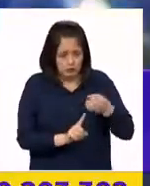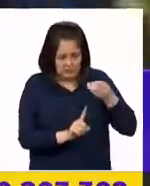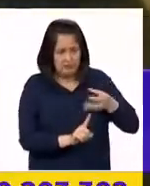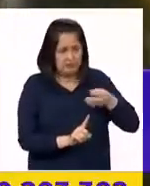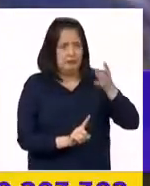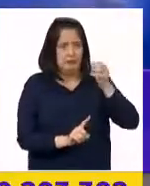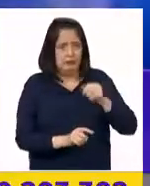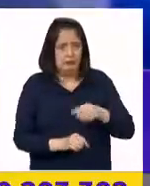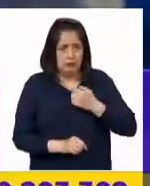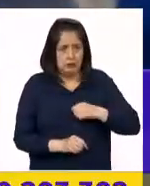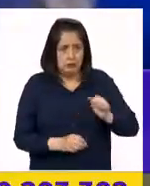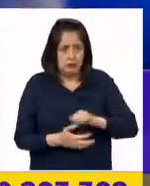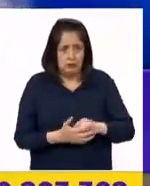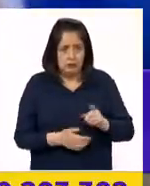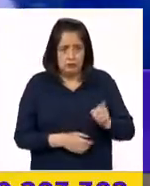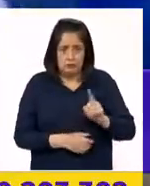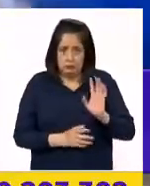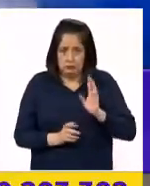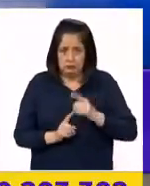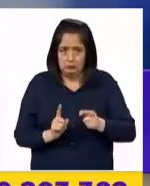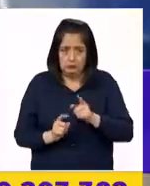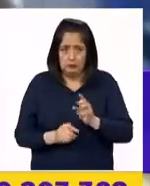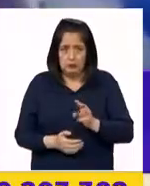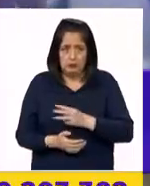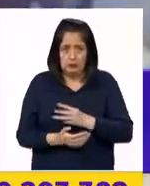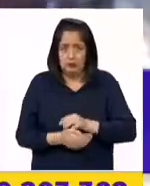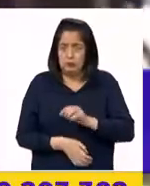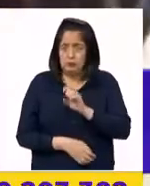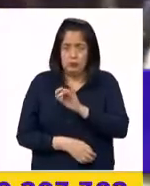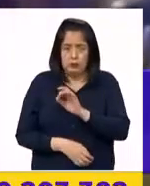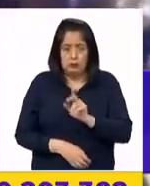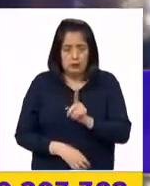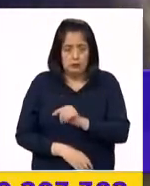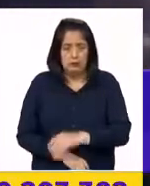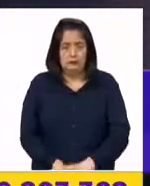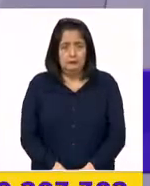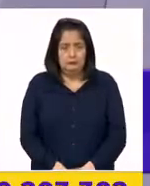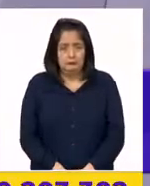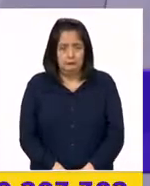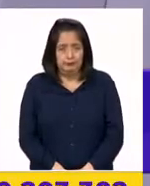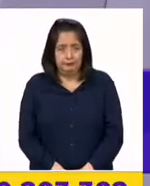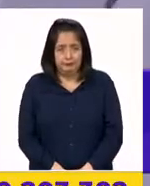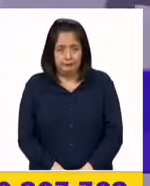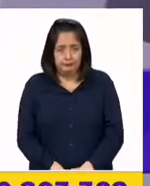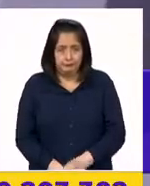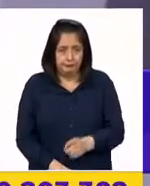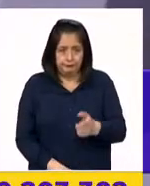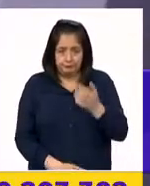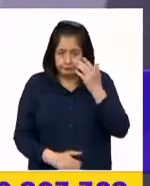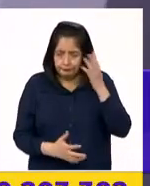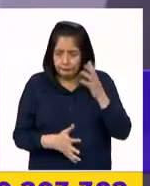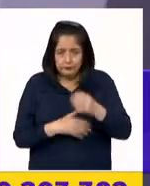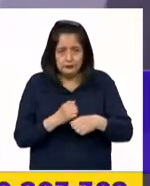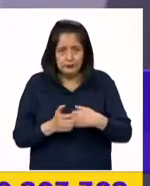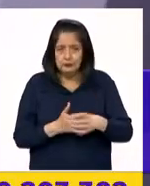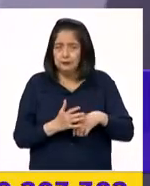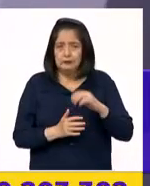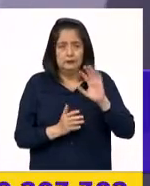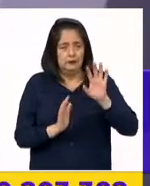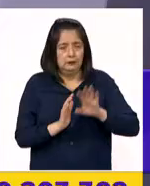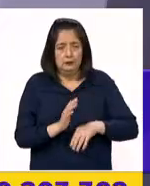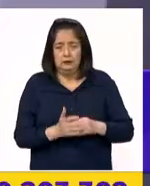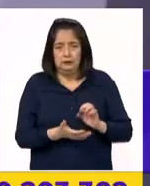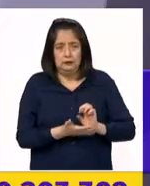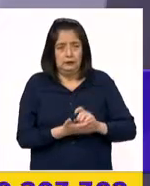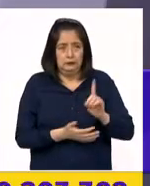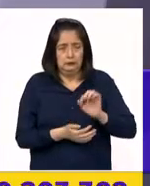reprimenda. Acción que no fue ajena para el músico Pedro Suárez Verde. No sabes los años que te has ahorrado en educación y lo